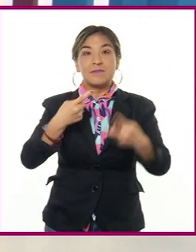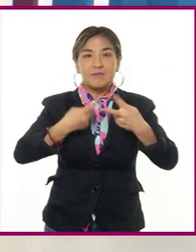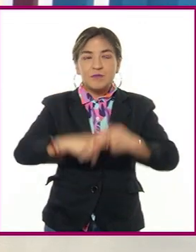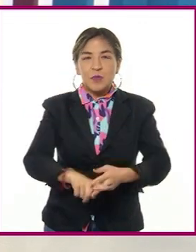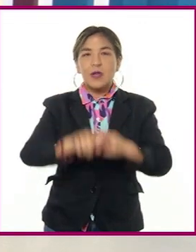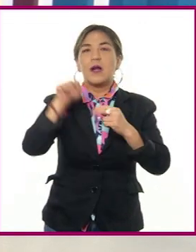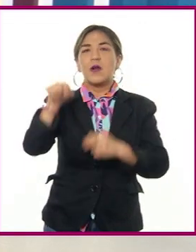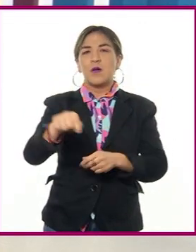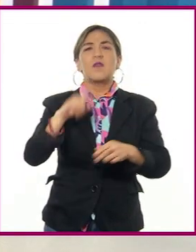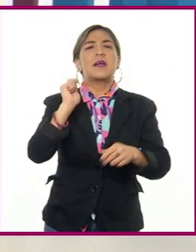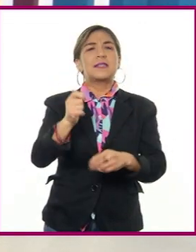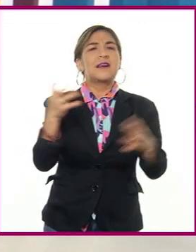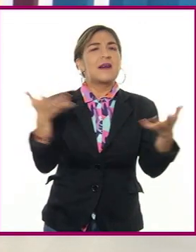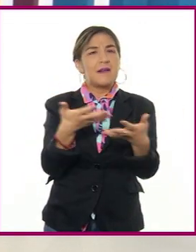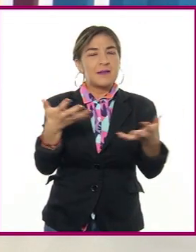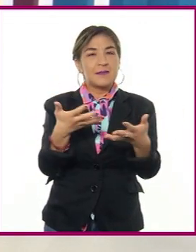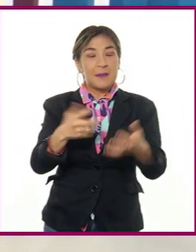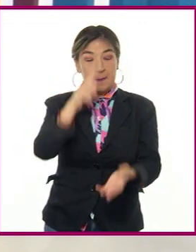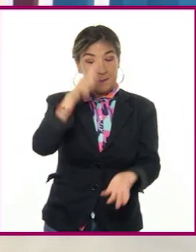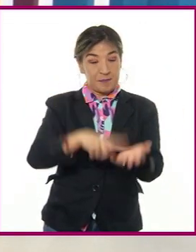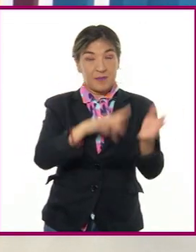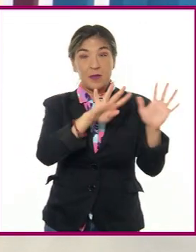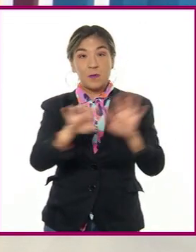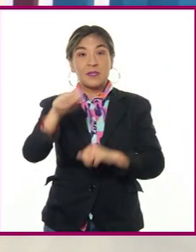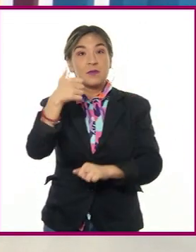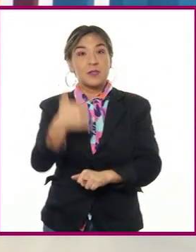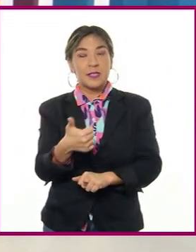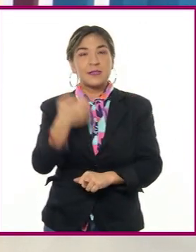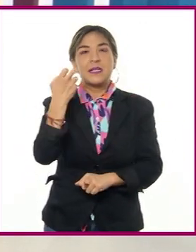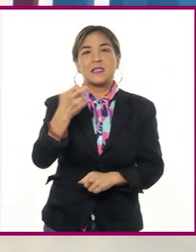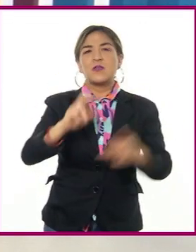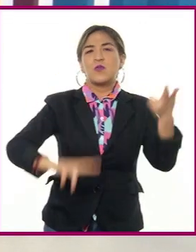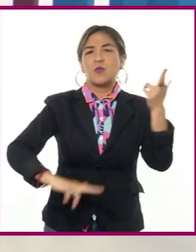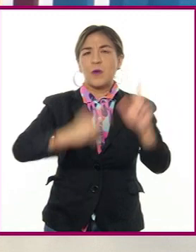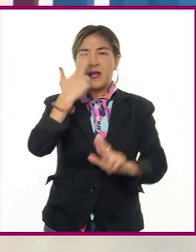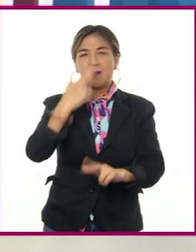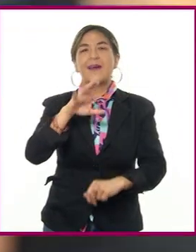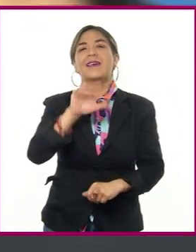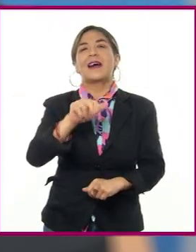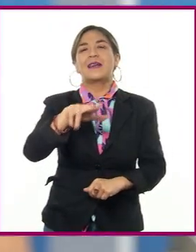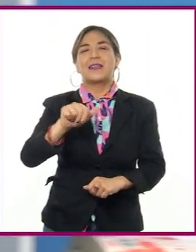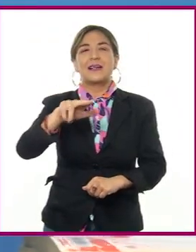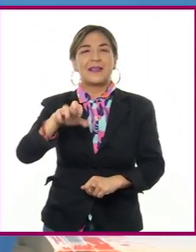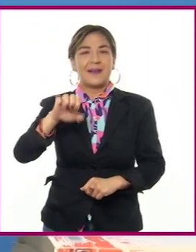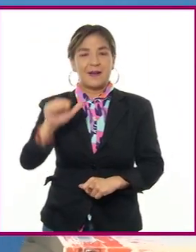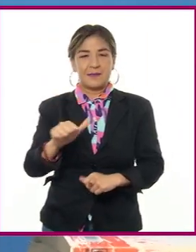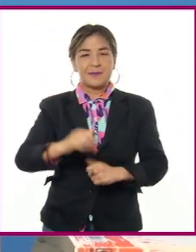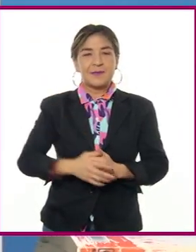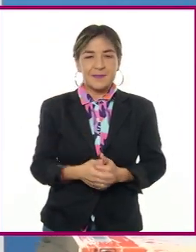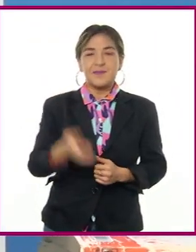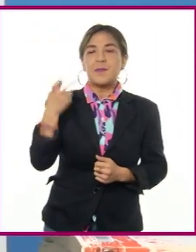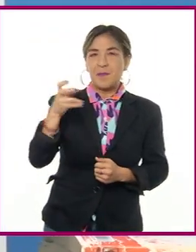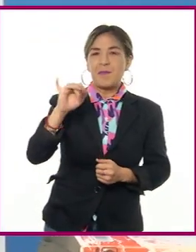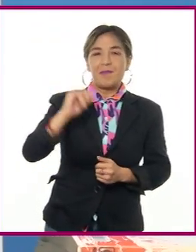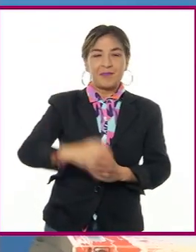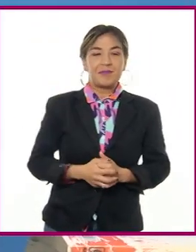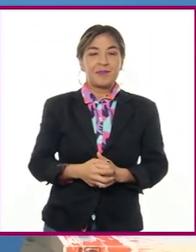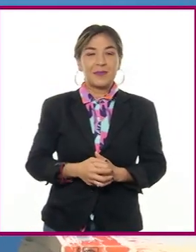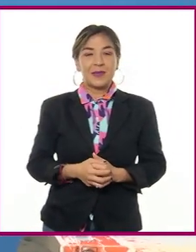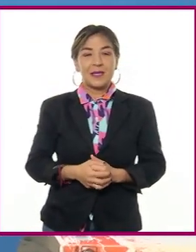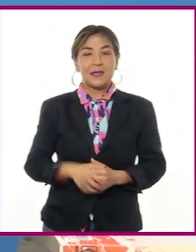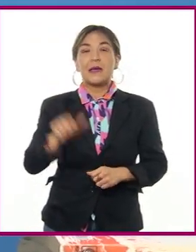justo ahí se realizó en 1906 la huelga de Cananea. Así es, maestro.